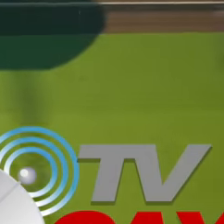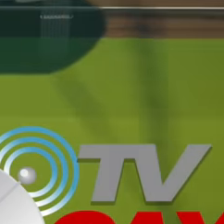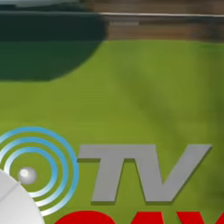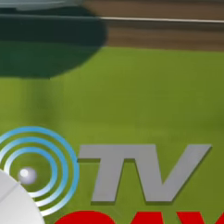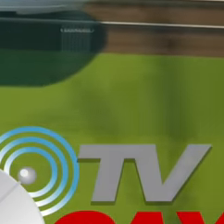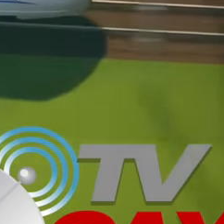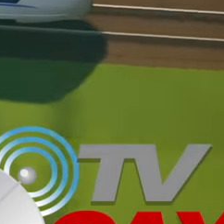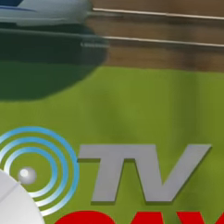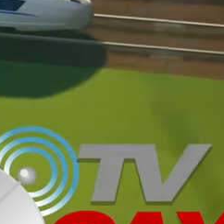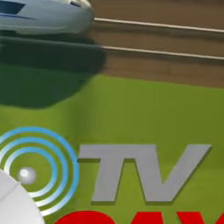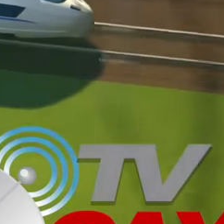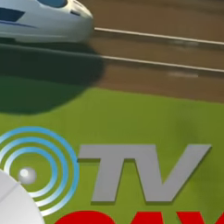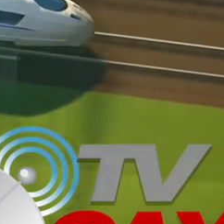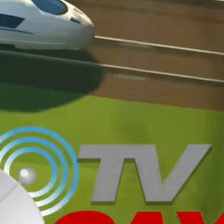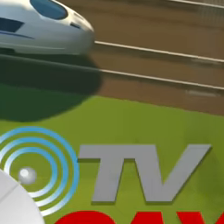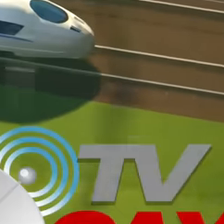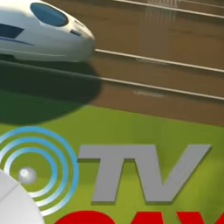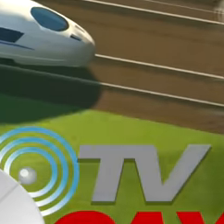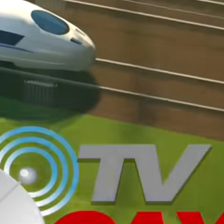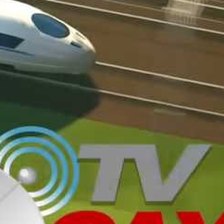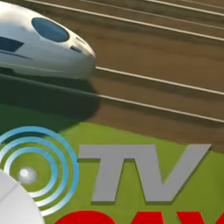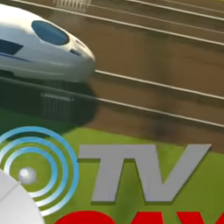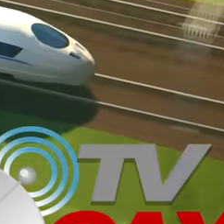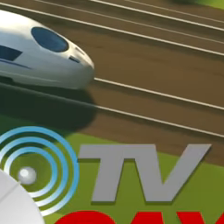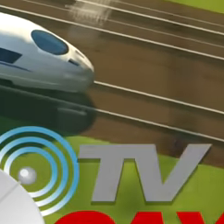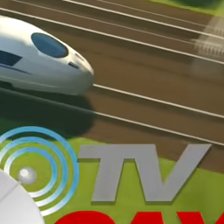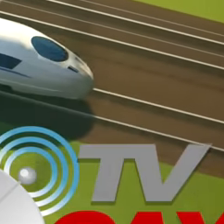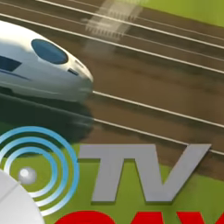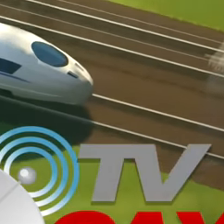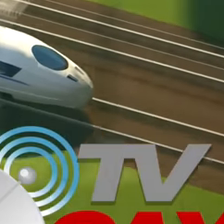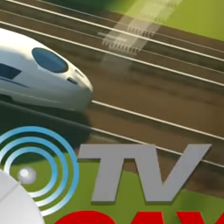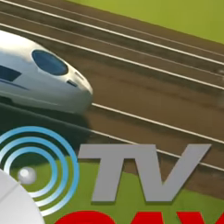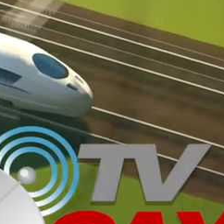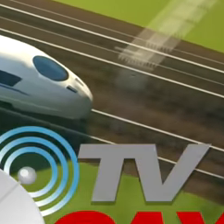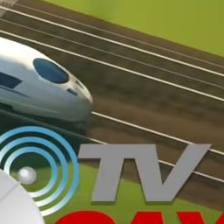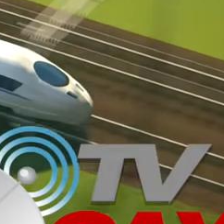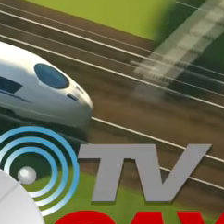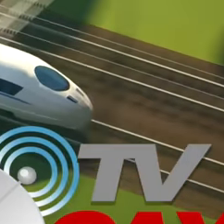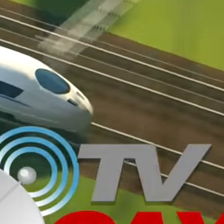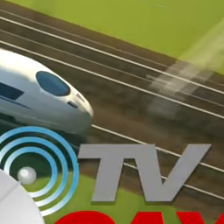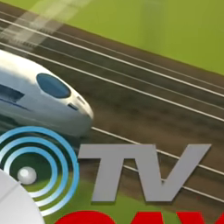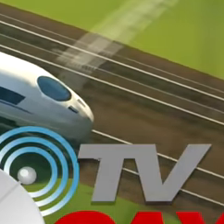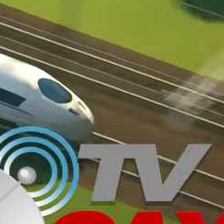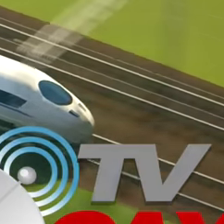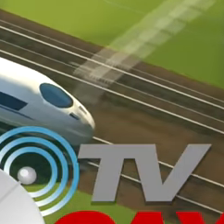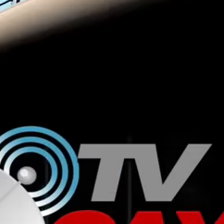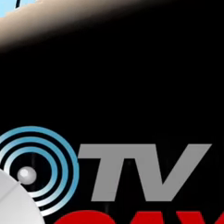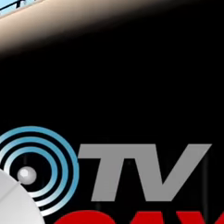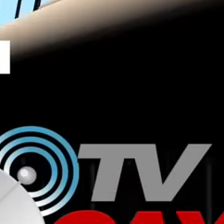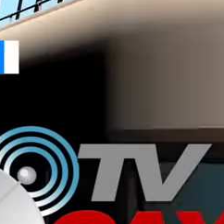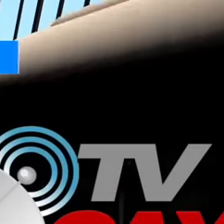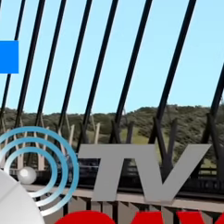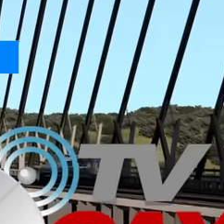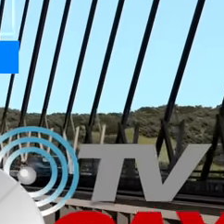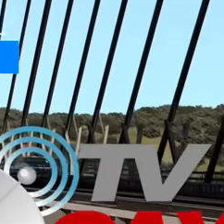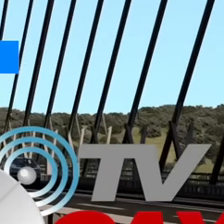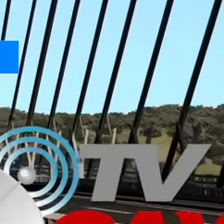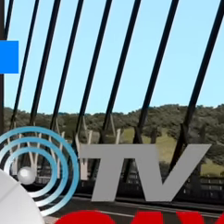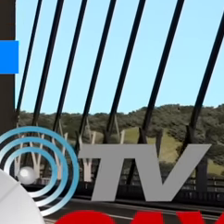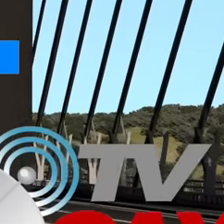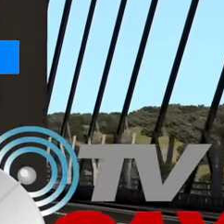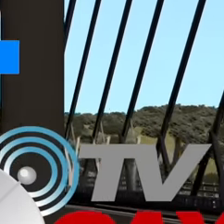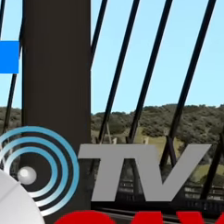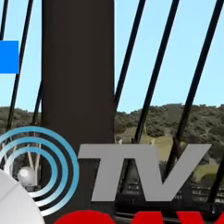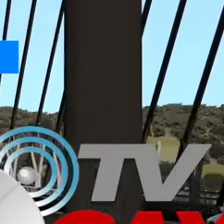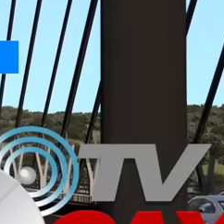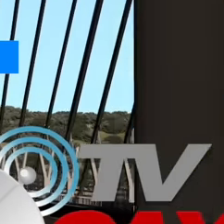legal de utilizar esas vías para tal fin, lo que implica que actualmente se cuentan con alrededor de 20.000